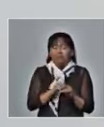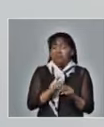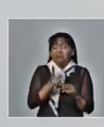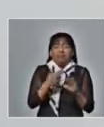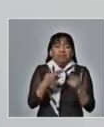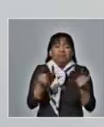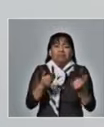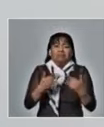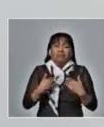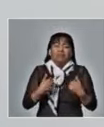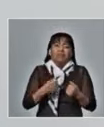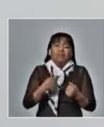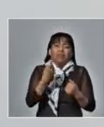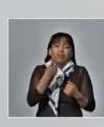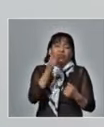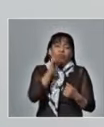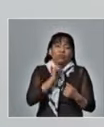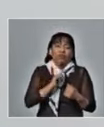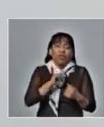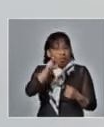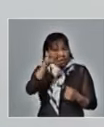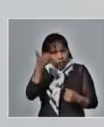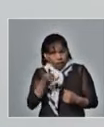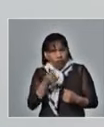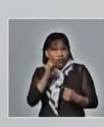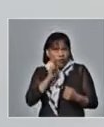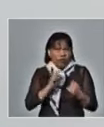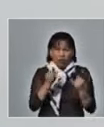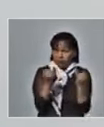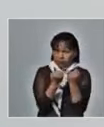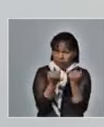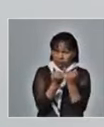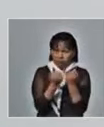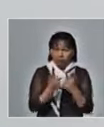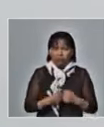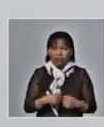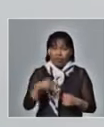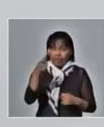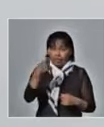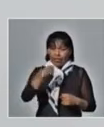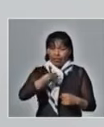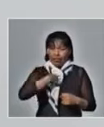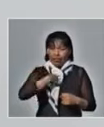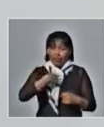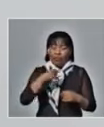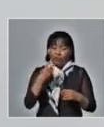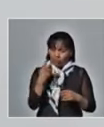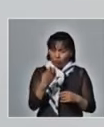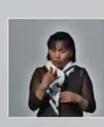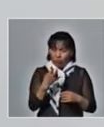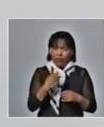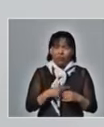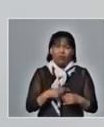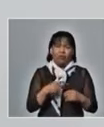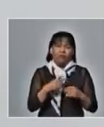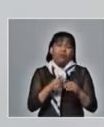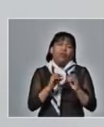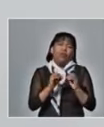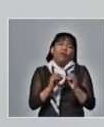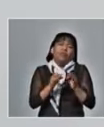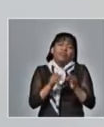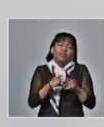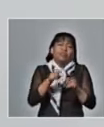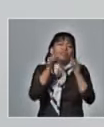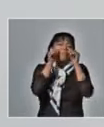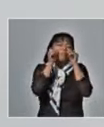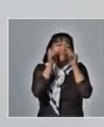vive y lo que sufre una mujer que otra mujer. Y esa, queridas amigas, soy yo. Por eso, vamos a tener una oficina de atención